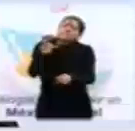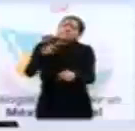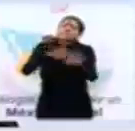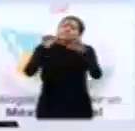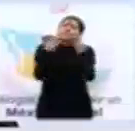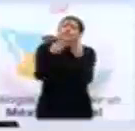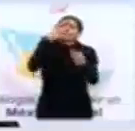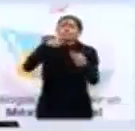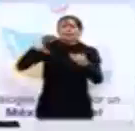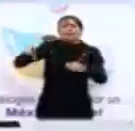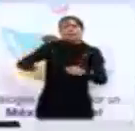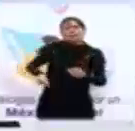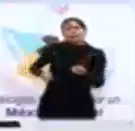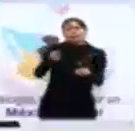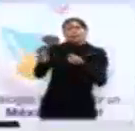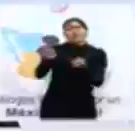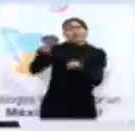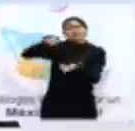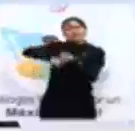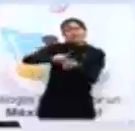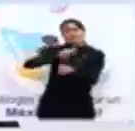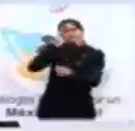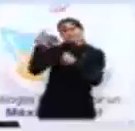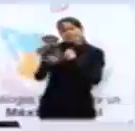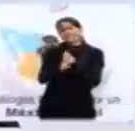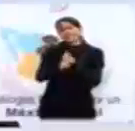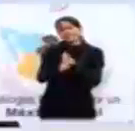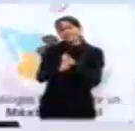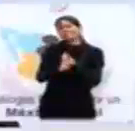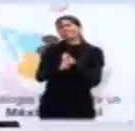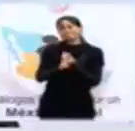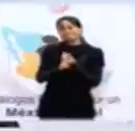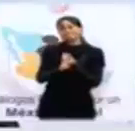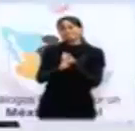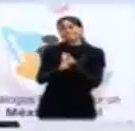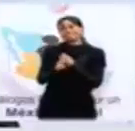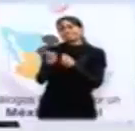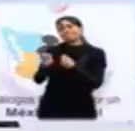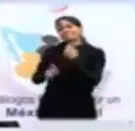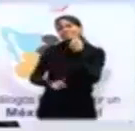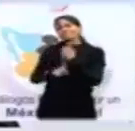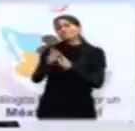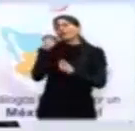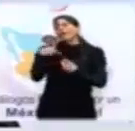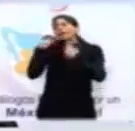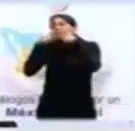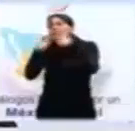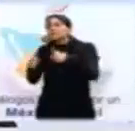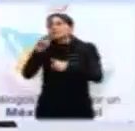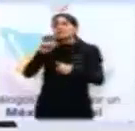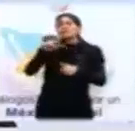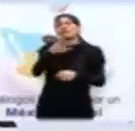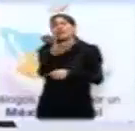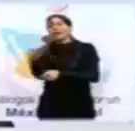naciones pasa históricamente por la cuestión rural. La guerra colombiana, en la cual